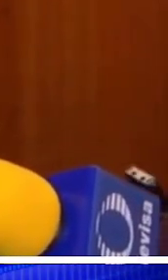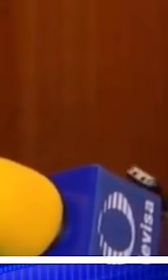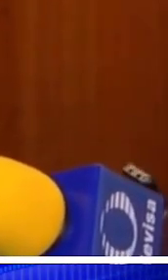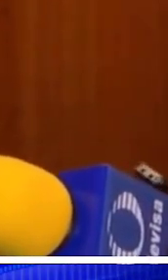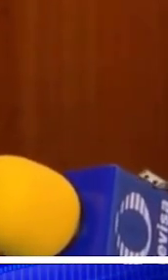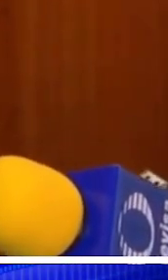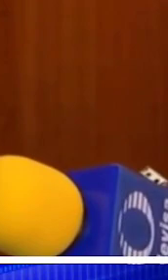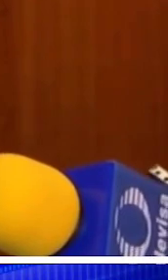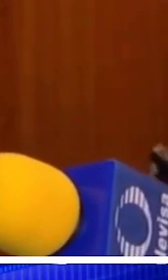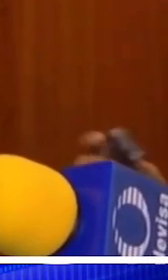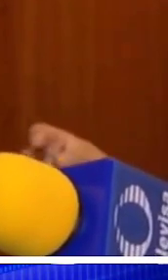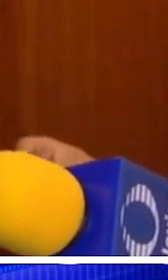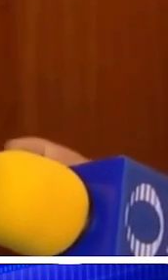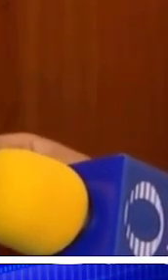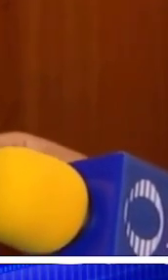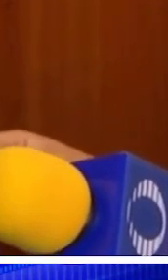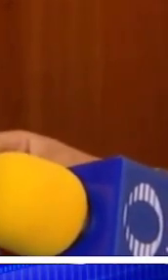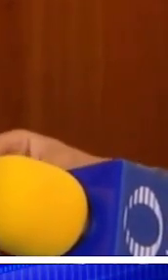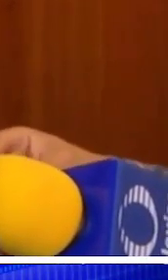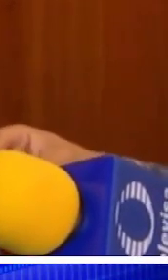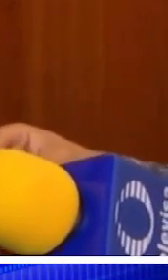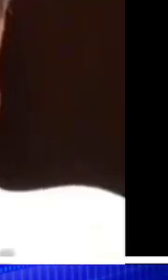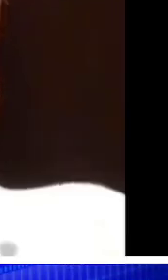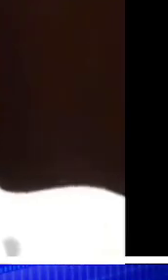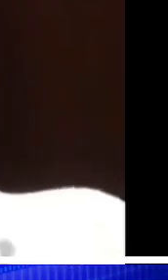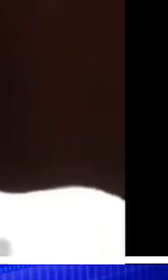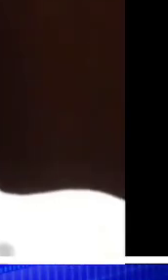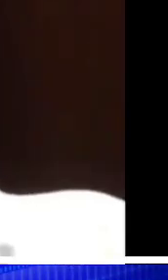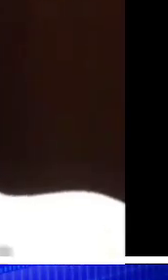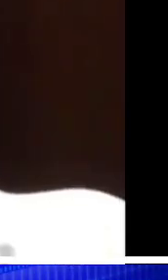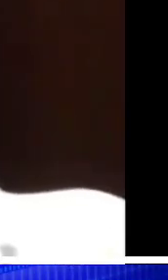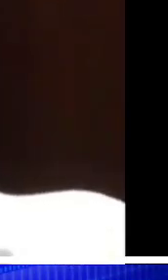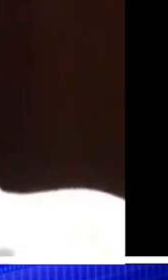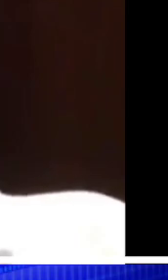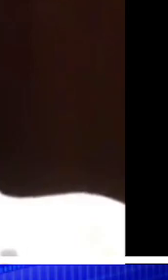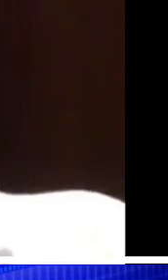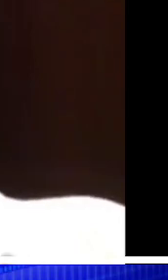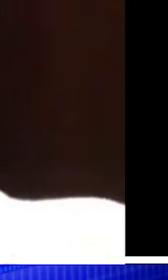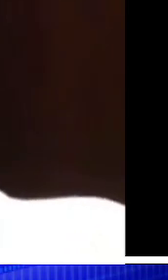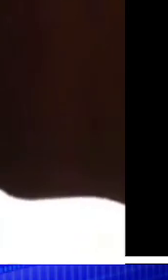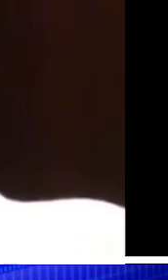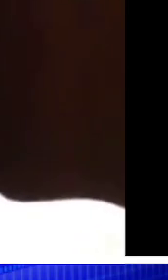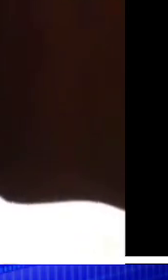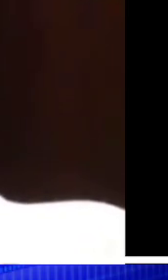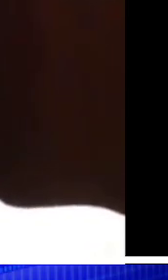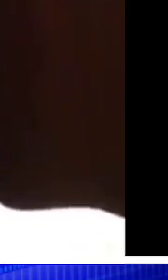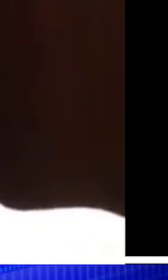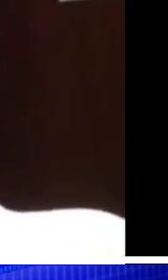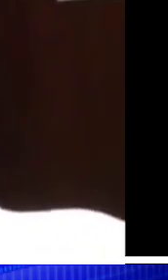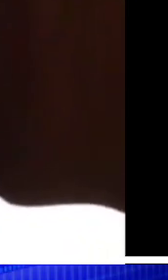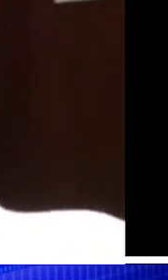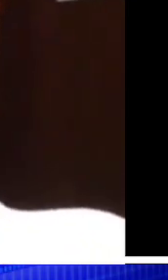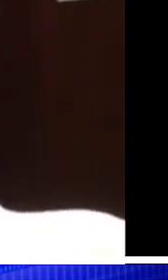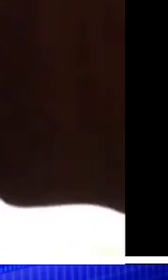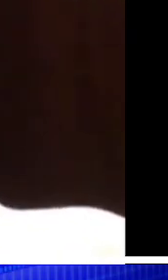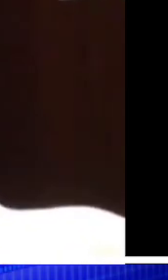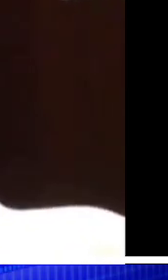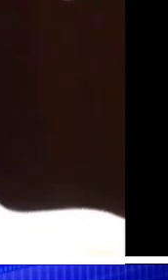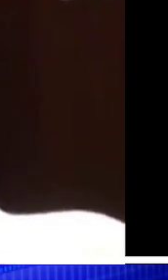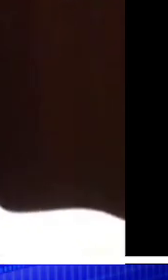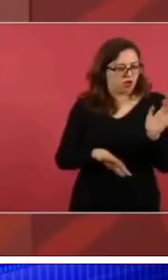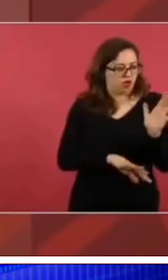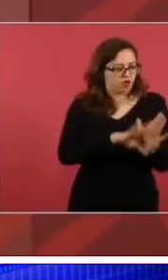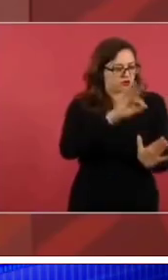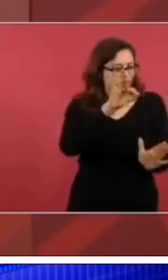también ya le han dado la espalda en varias ocasiones incluso hoy reconoció dijo que se equivocó en sus